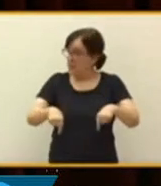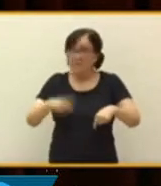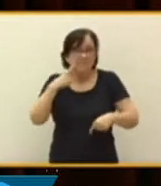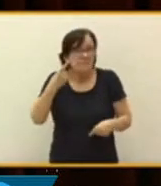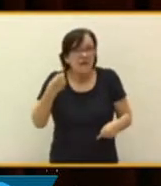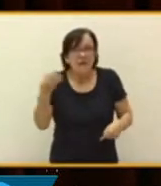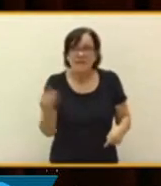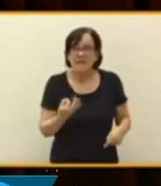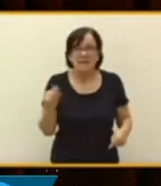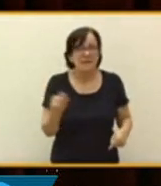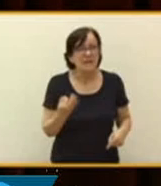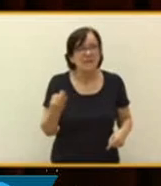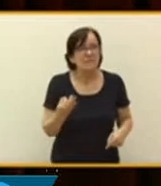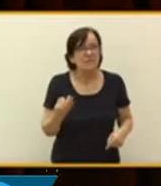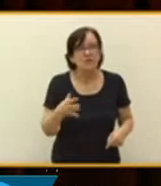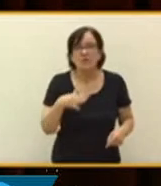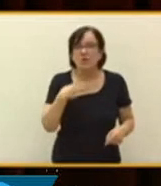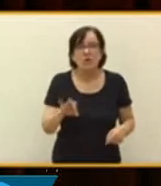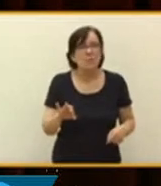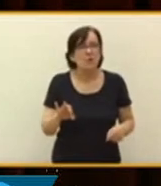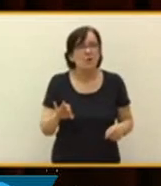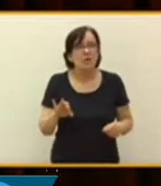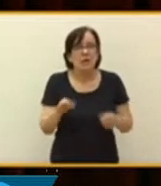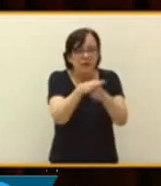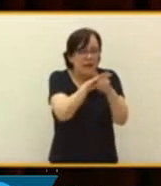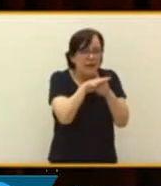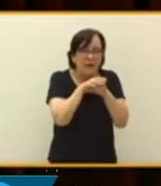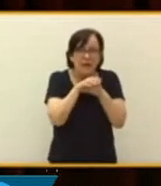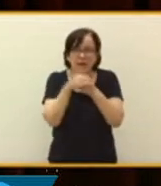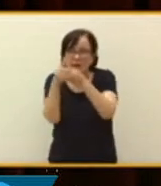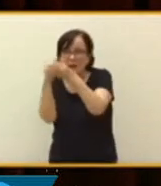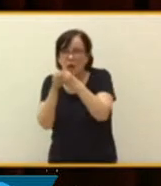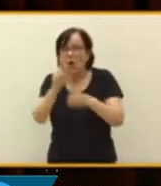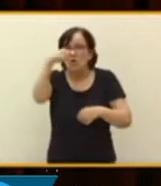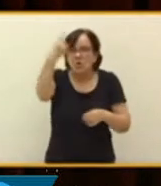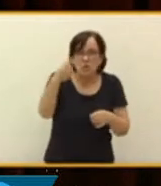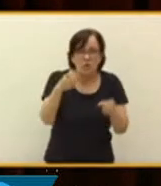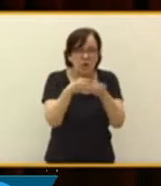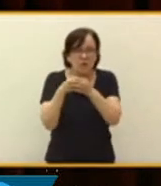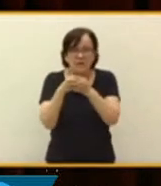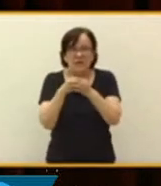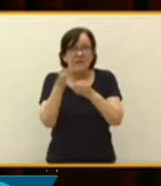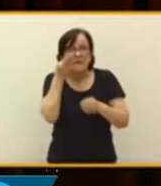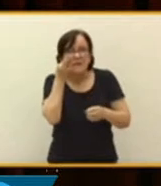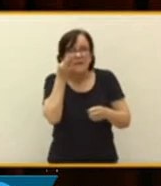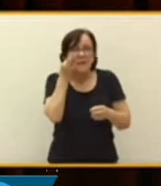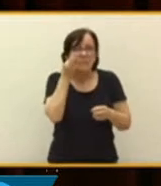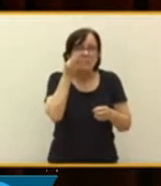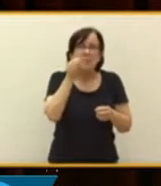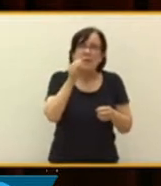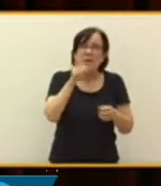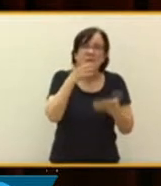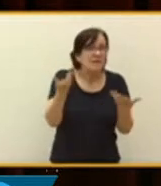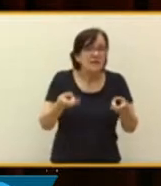revolucionario, plántese en la cena de gala por vestido como Maduro, como Chávez, con un chándal y con la gorra.